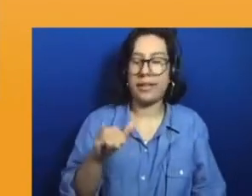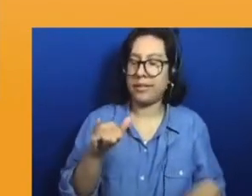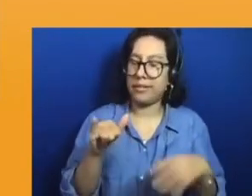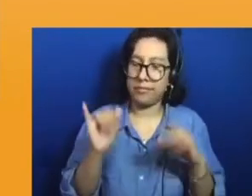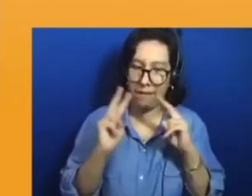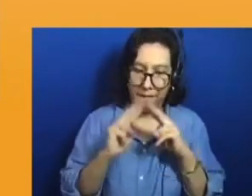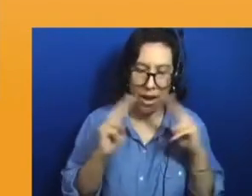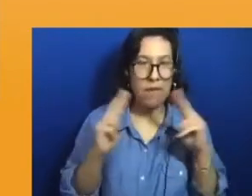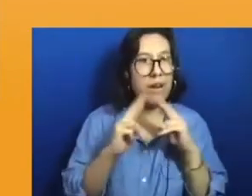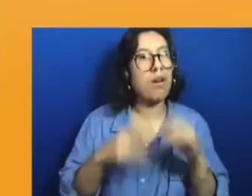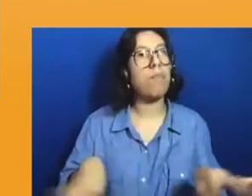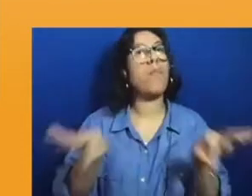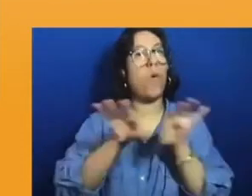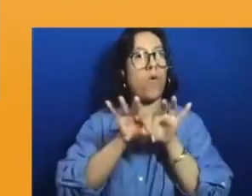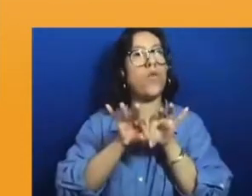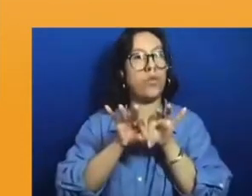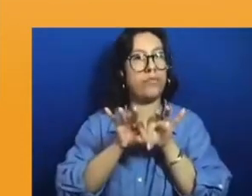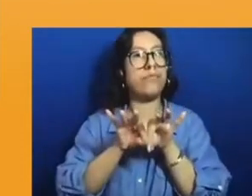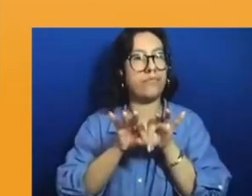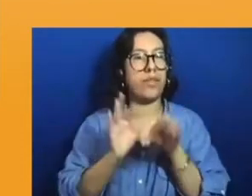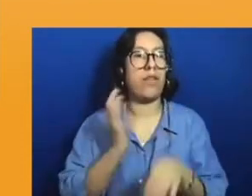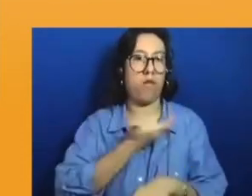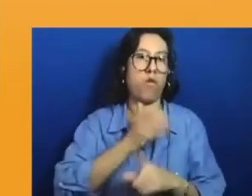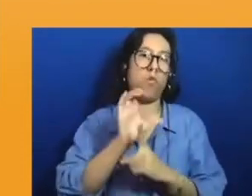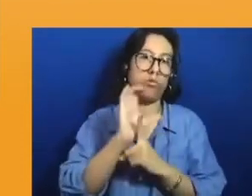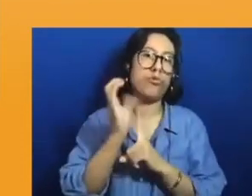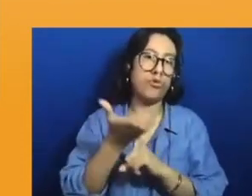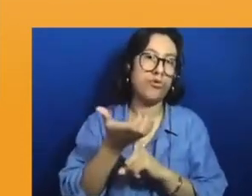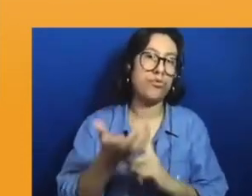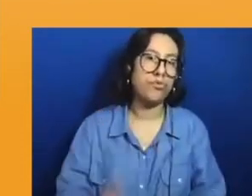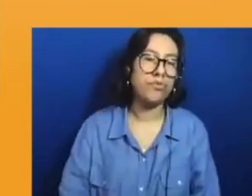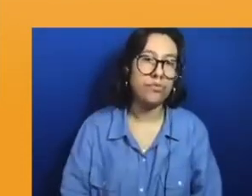muy importante en nuestra cultura.